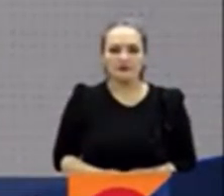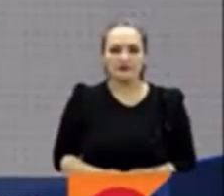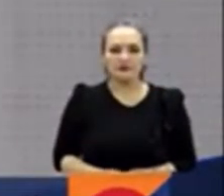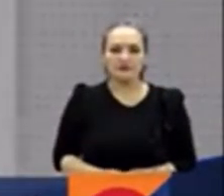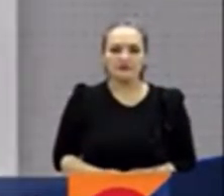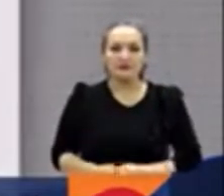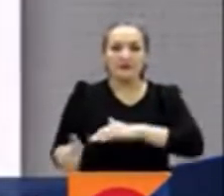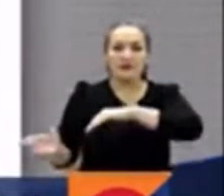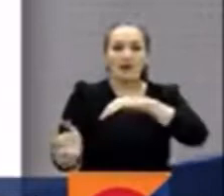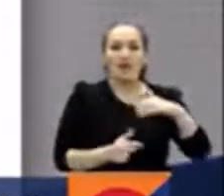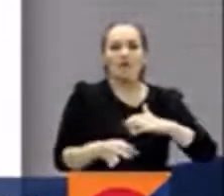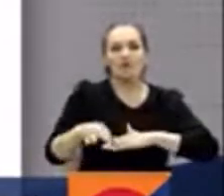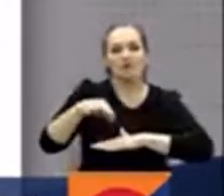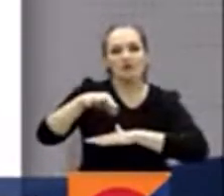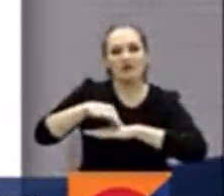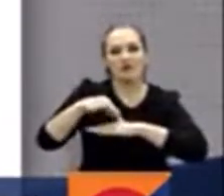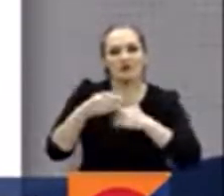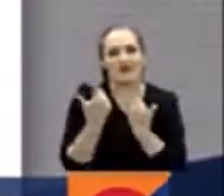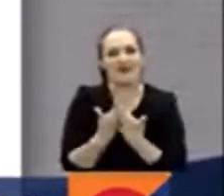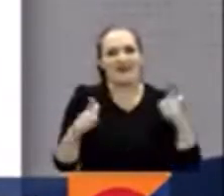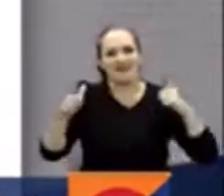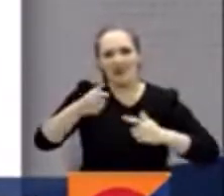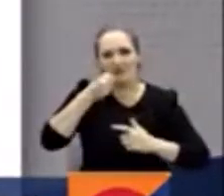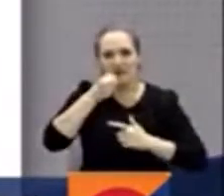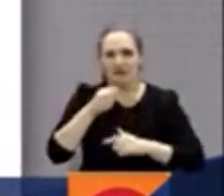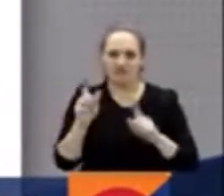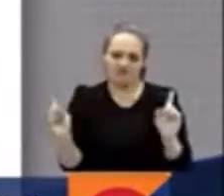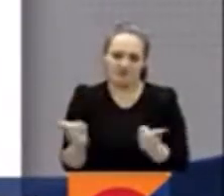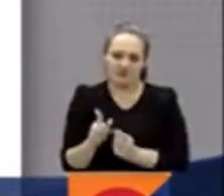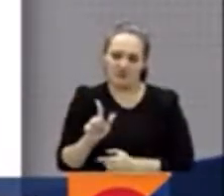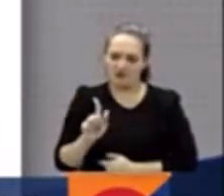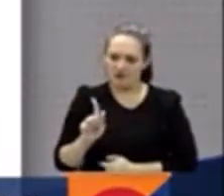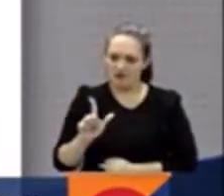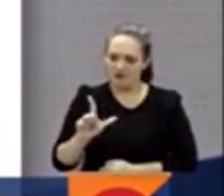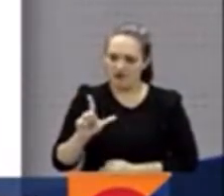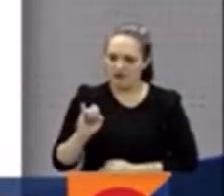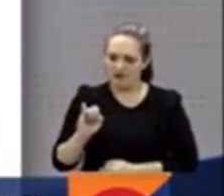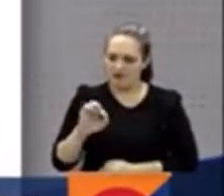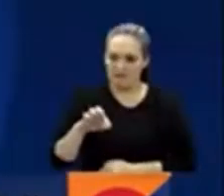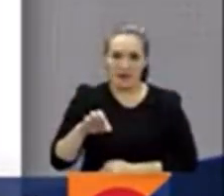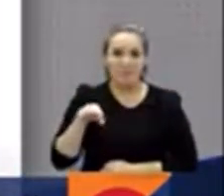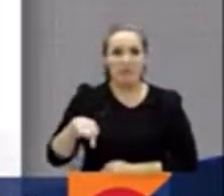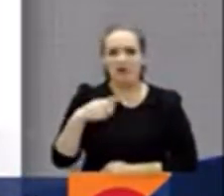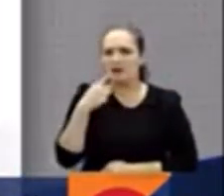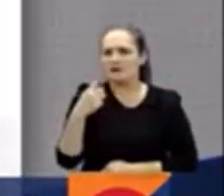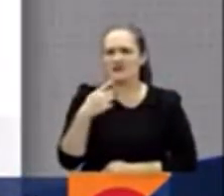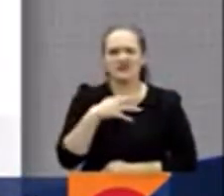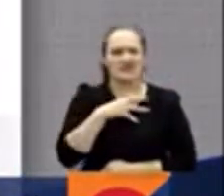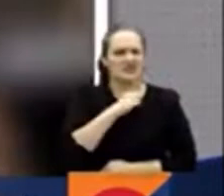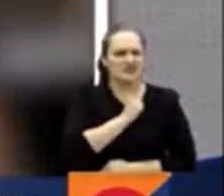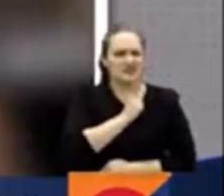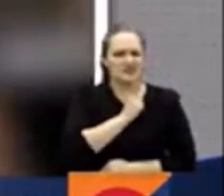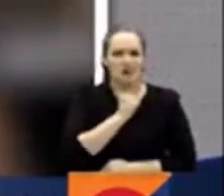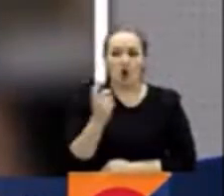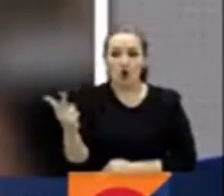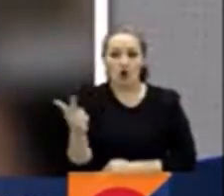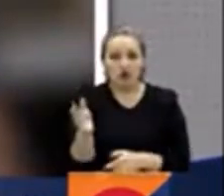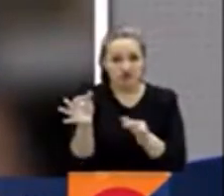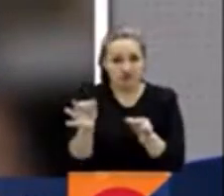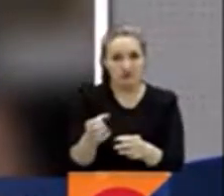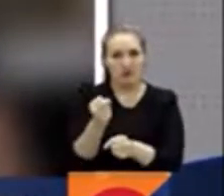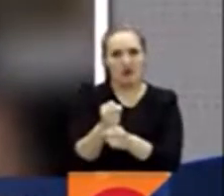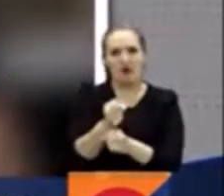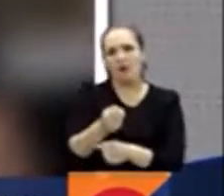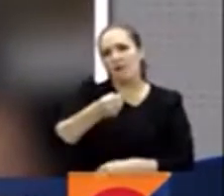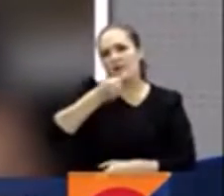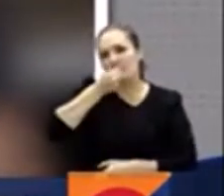Y desde la Fundación para la Libertad de Prensa, FLIP, lamentaron y rechazaron el asesinato de los dos periodistas en Magdalena.